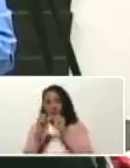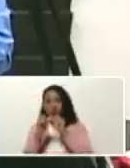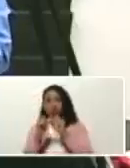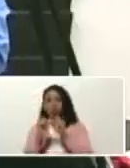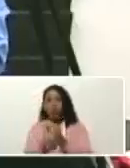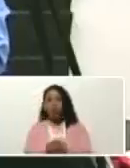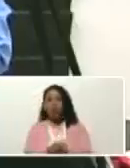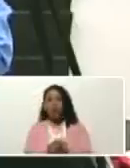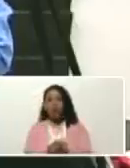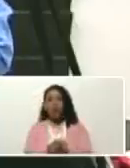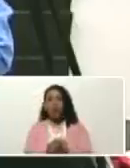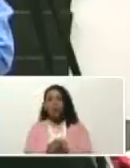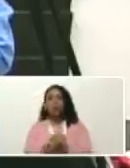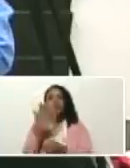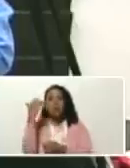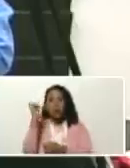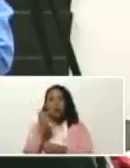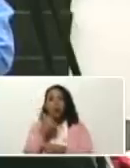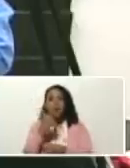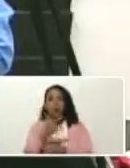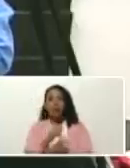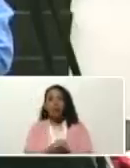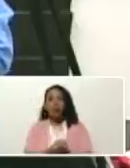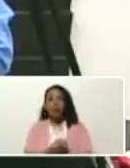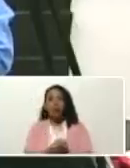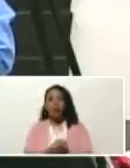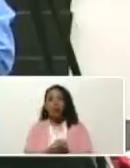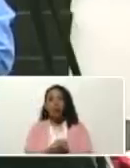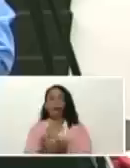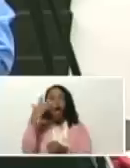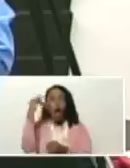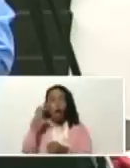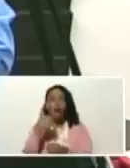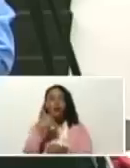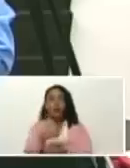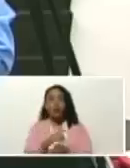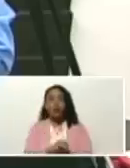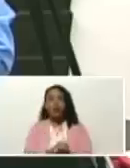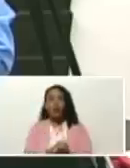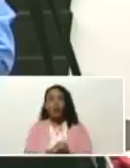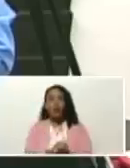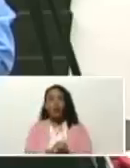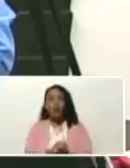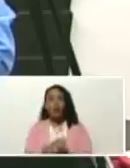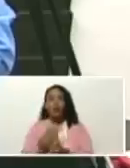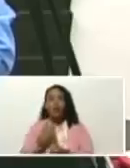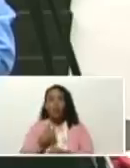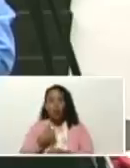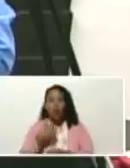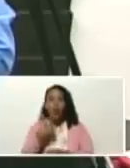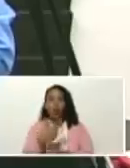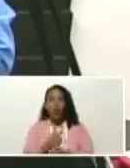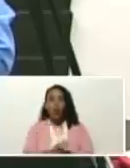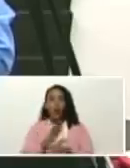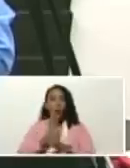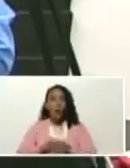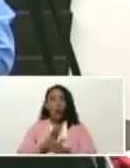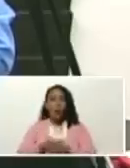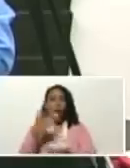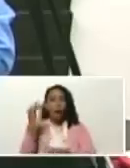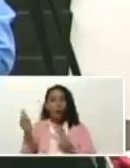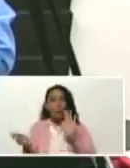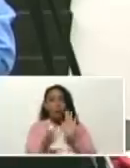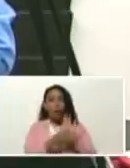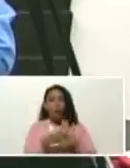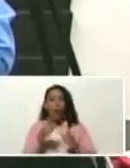esto hay que decirlo había que decirlo y lo dije porque hay que poner las cosas